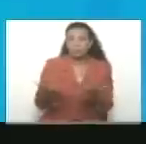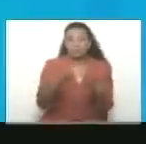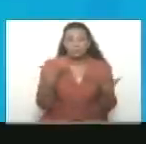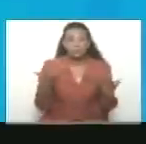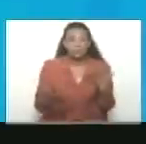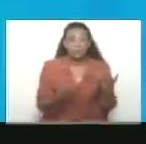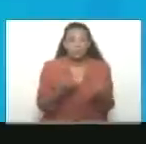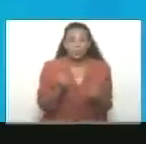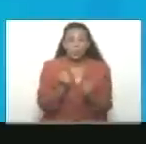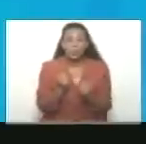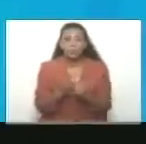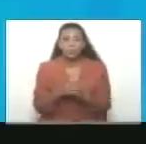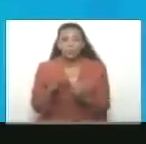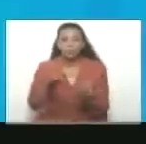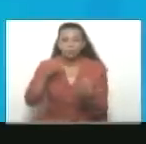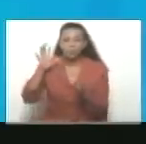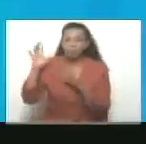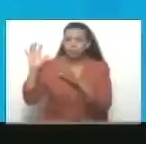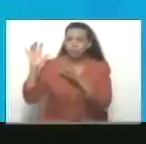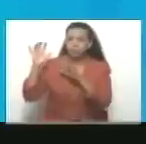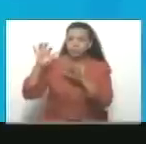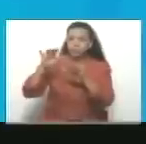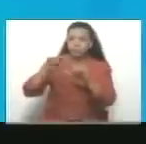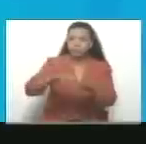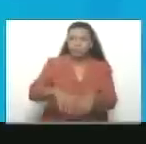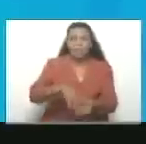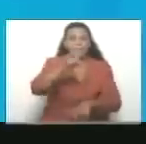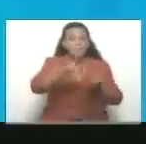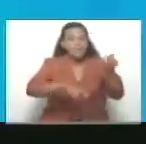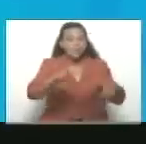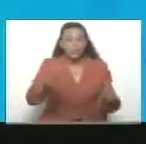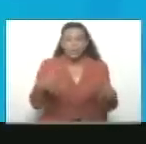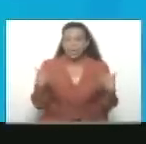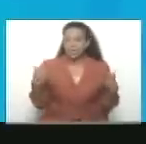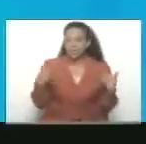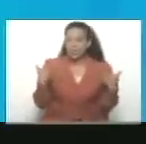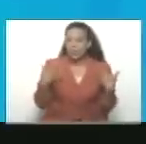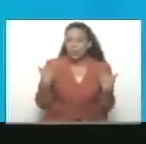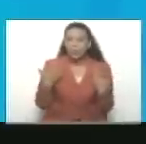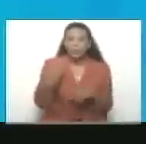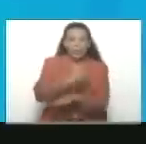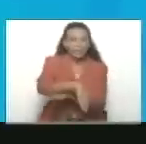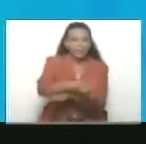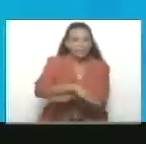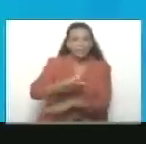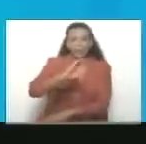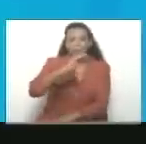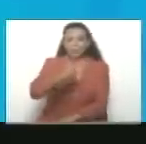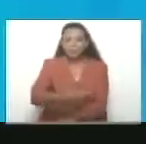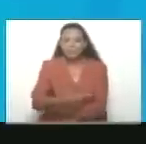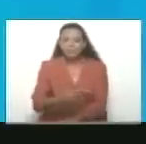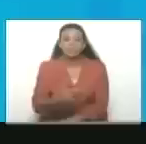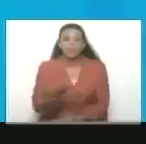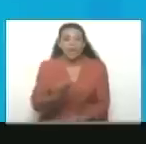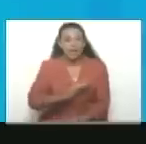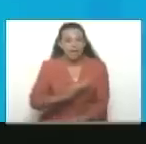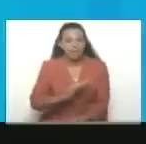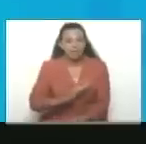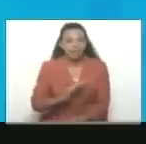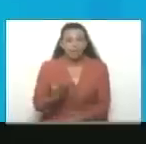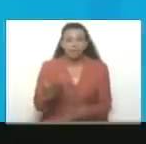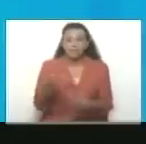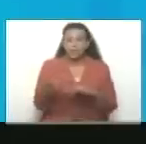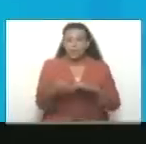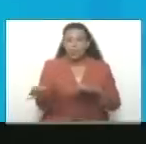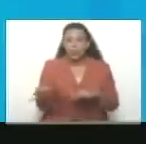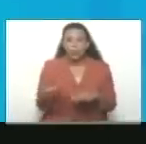una marcha en la zona utal bien participativa la gente animada la gente de calle la fch Y por supuesto la alcaldesa Sandra Sánchez que